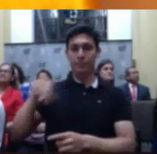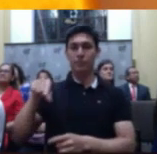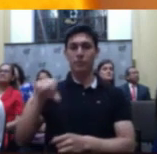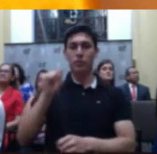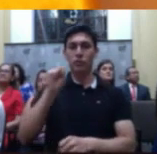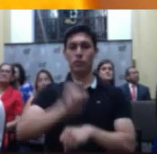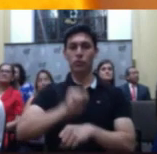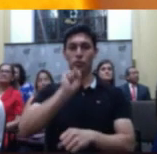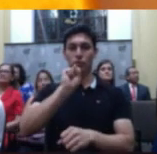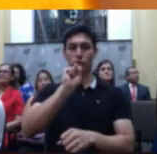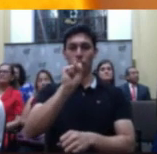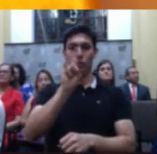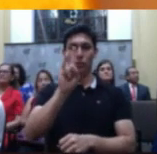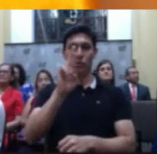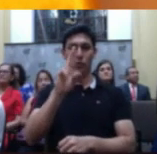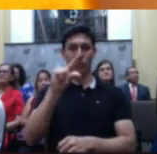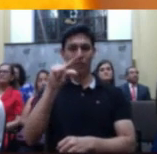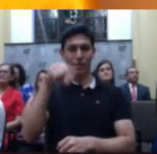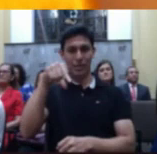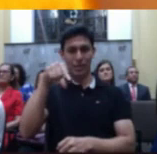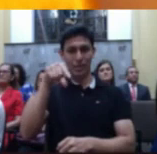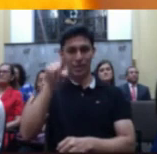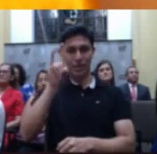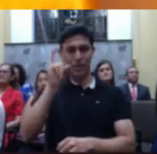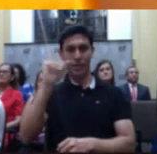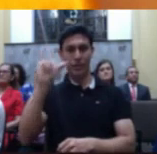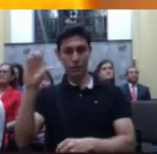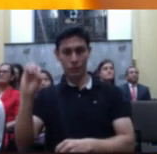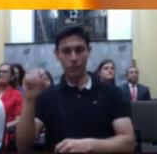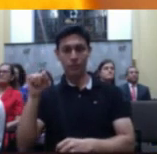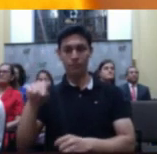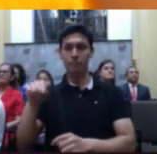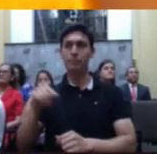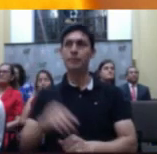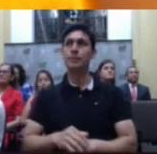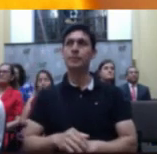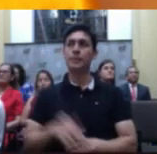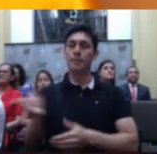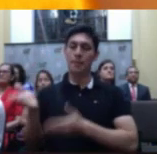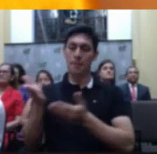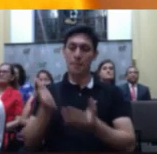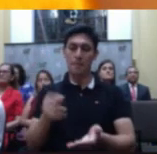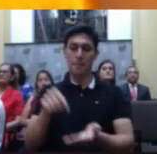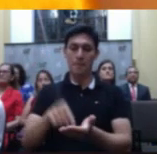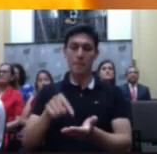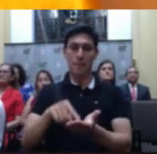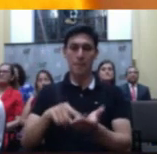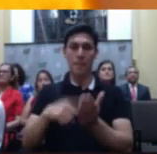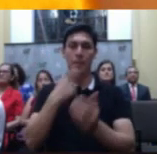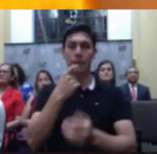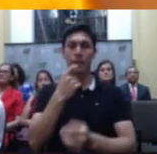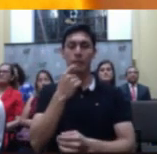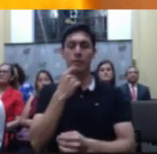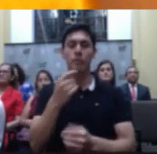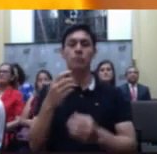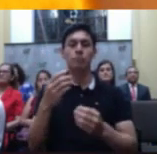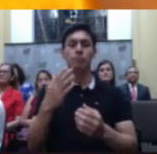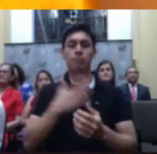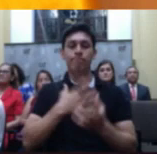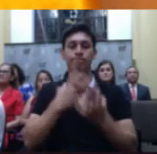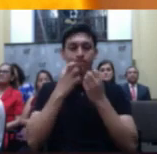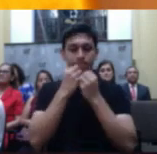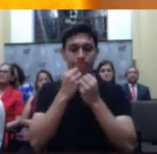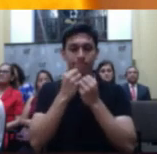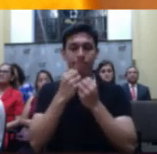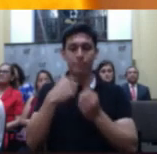Surquillo, José Luis Guamaní González, a través de la Secretaría General. Señor Jorge Muñoz Wells, de mi especial consideración. Tengo